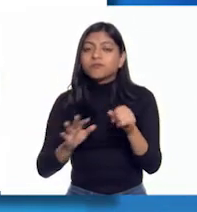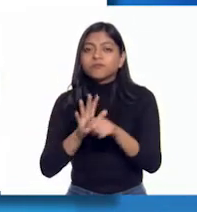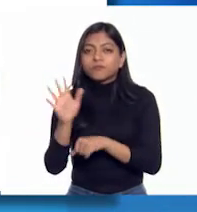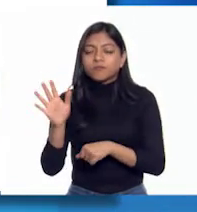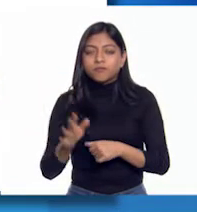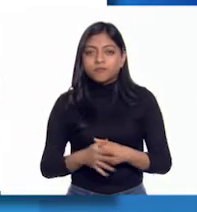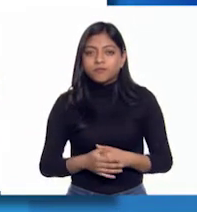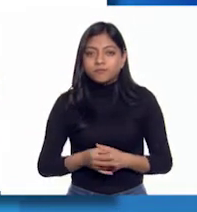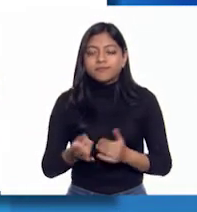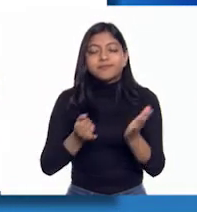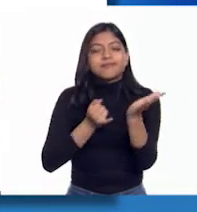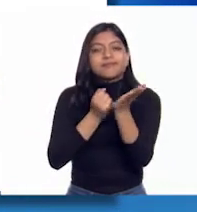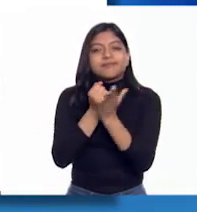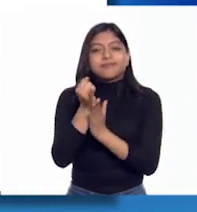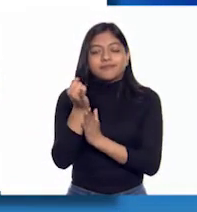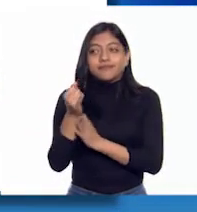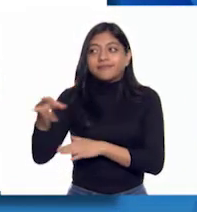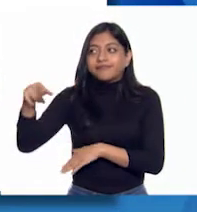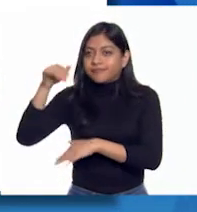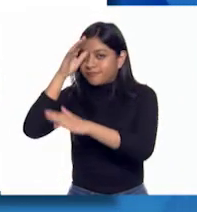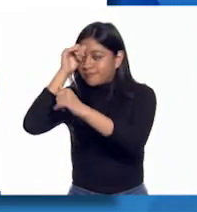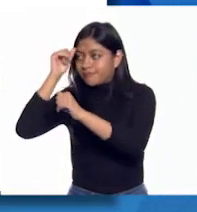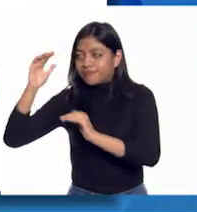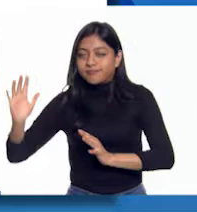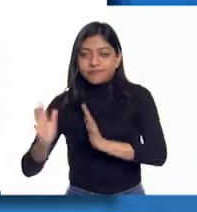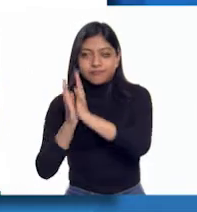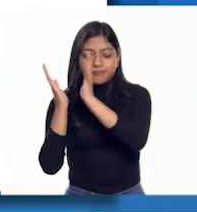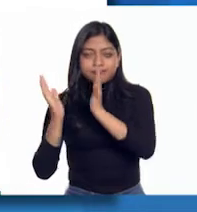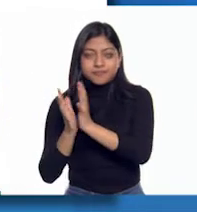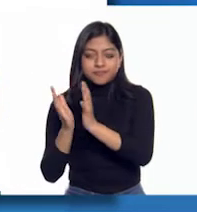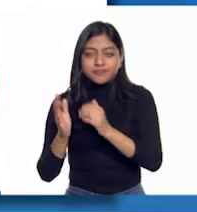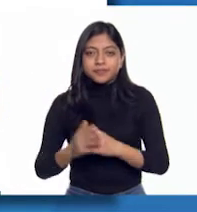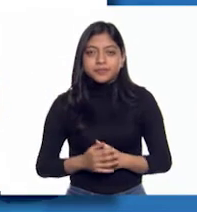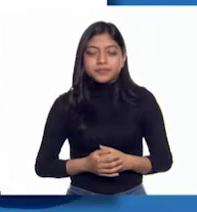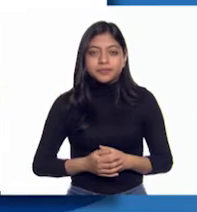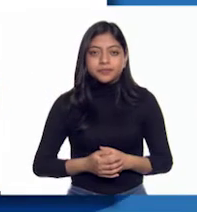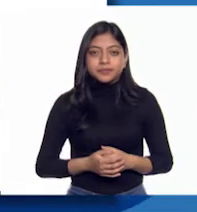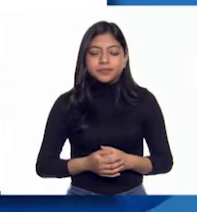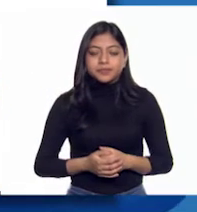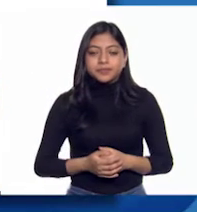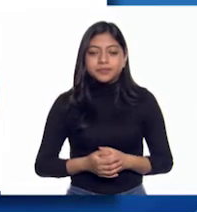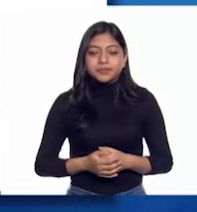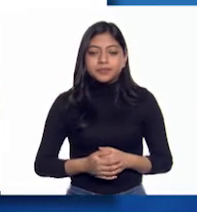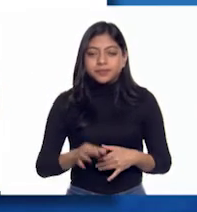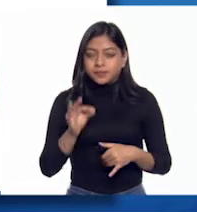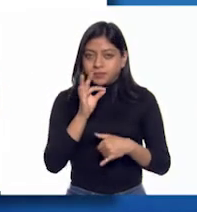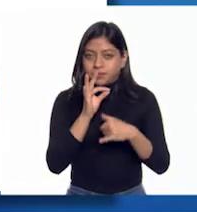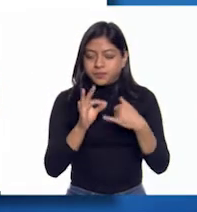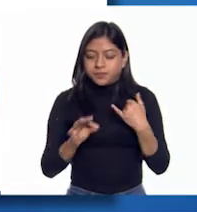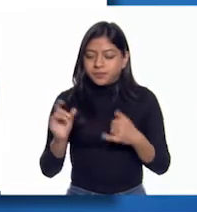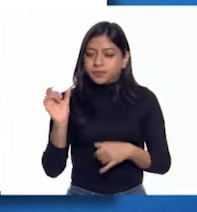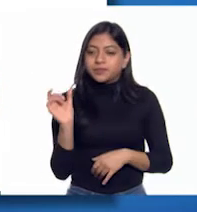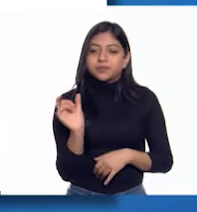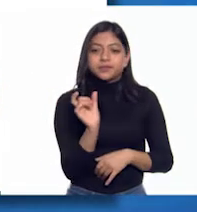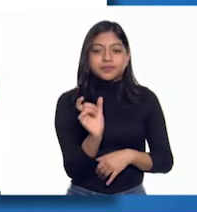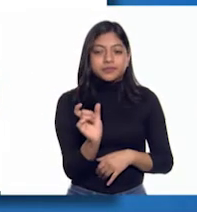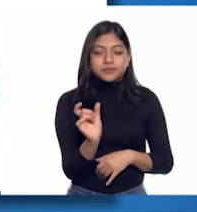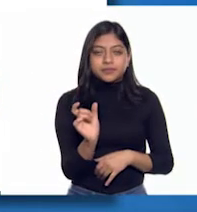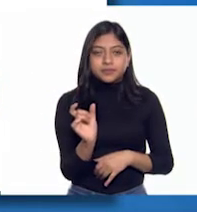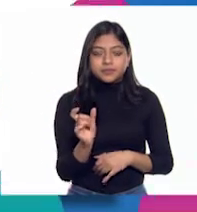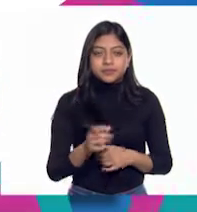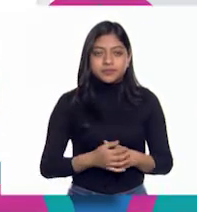Pues, decisiones colectivas. Así es. La ponemos en el último espacio que está en